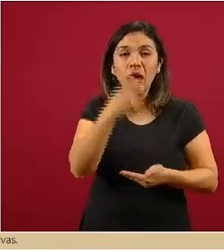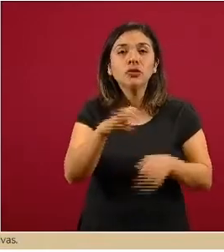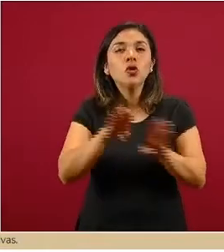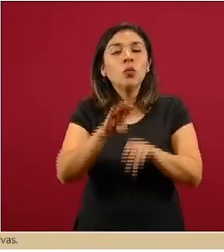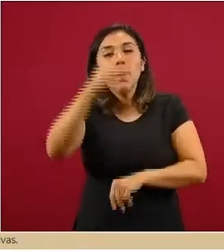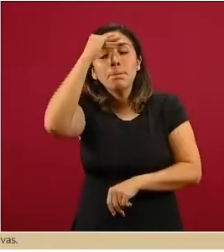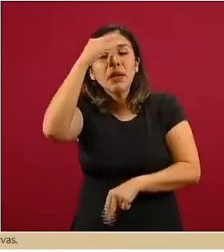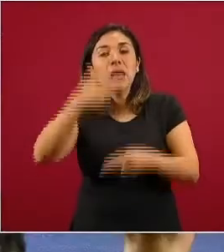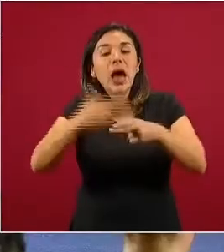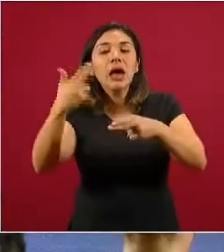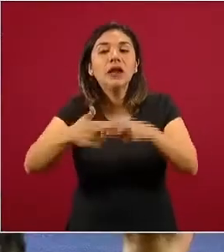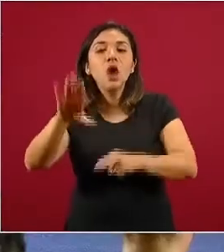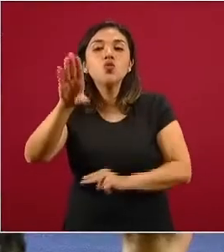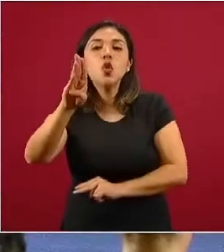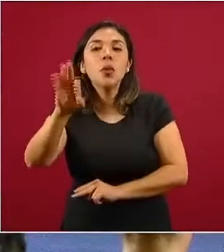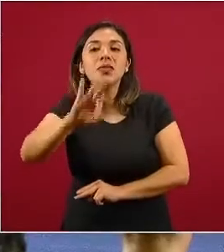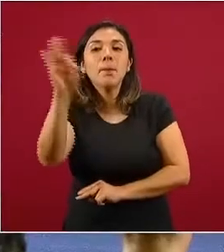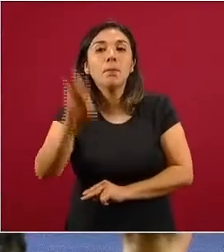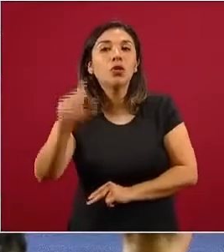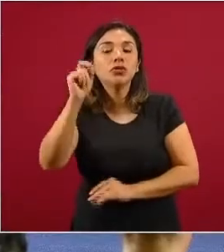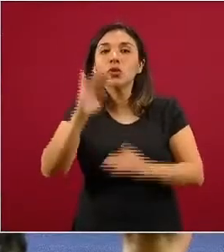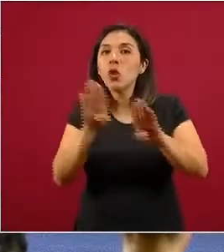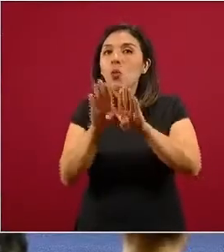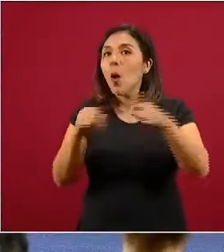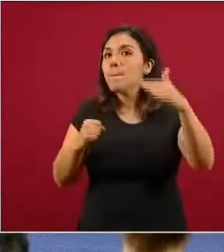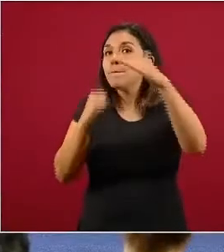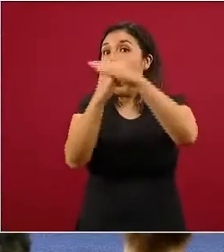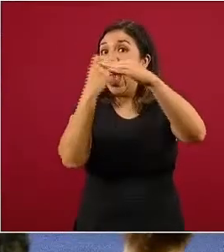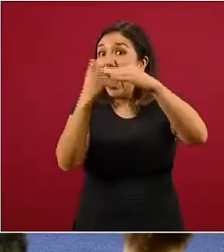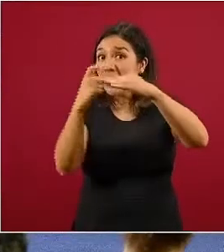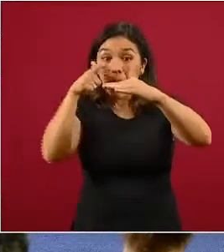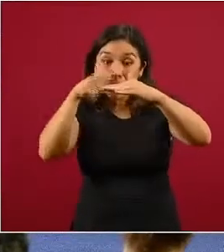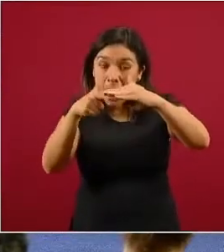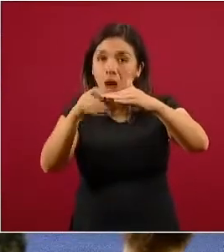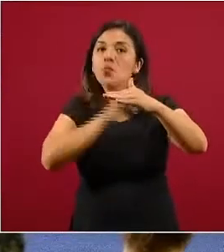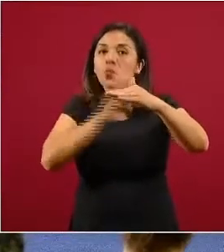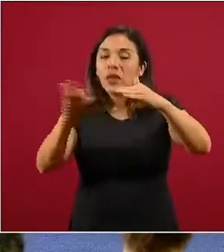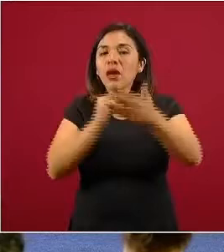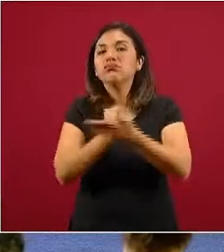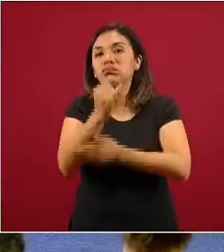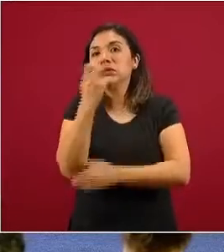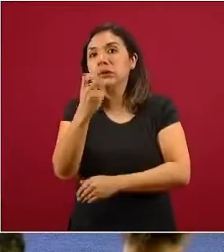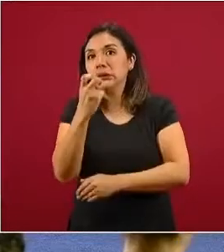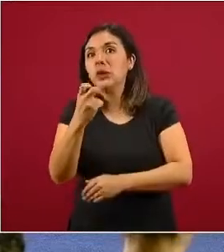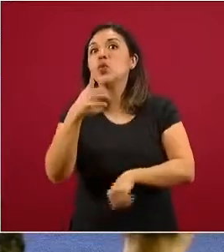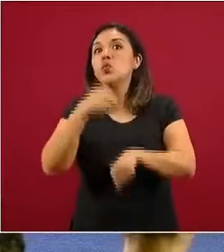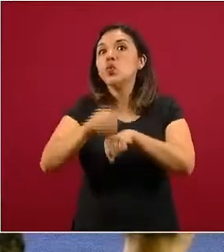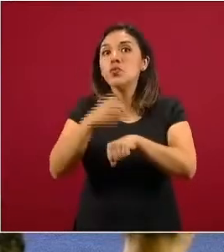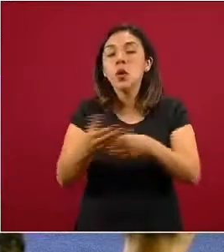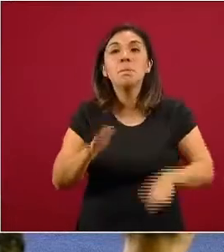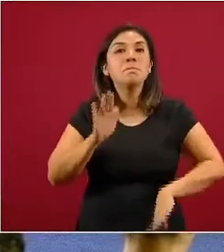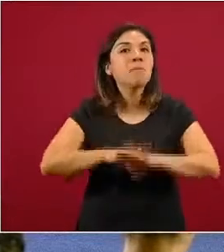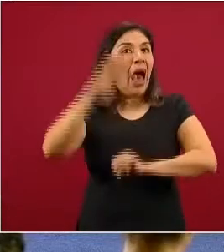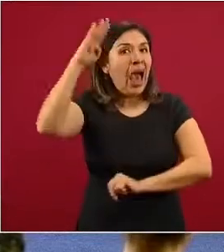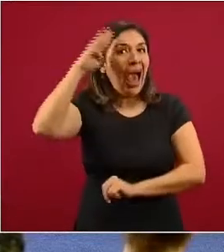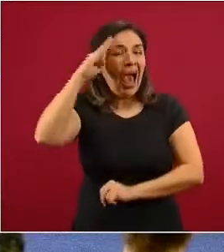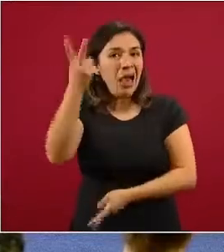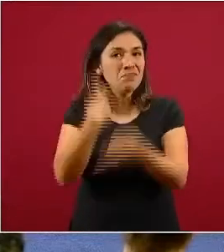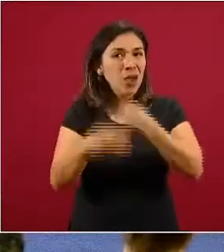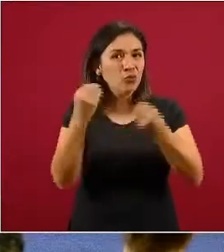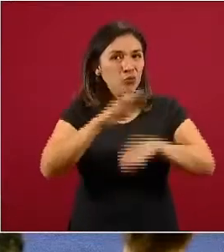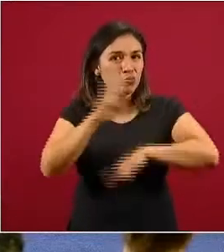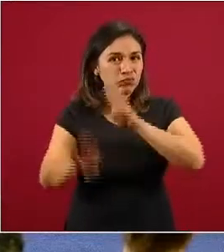Nayarit, Oaxaca, Tabasco y Yucatán. Y estamos trabajando, y RENAPO ha estado trabajando con cada una de esas entidades para